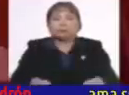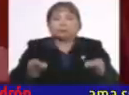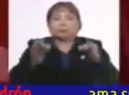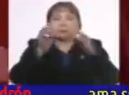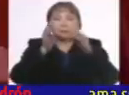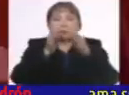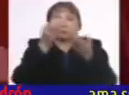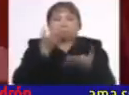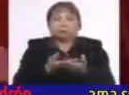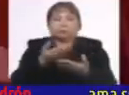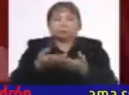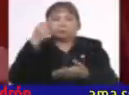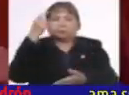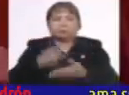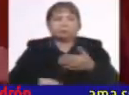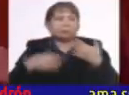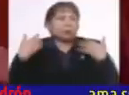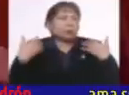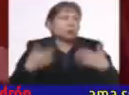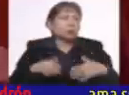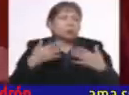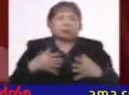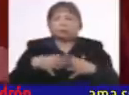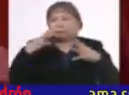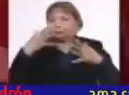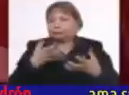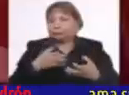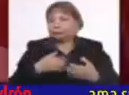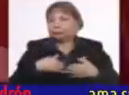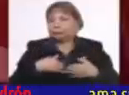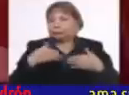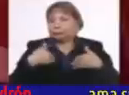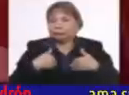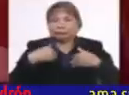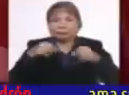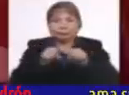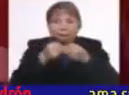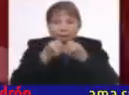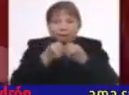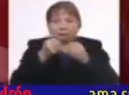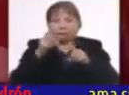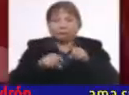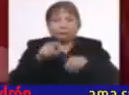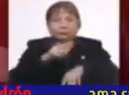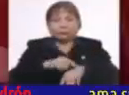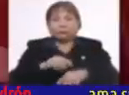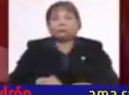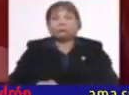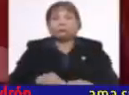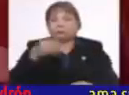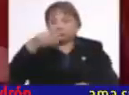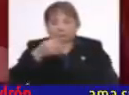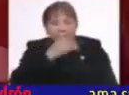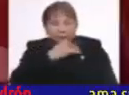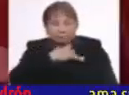y me está costando más de lo que yo quisiera tener que romperla por momento pero soy